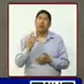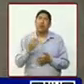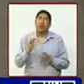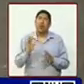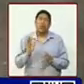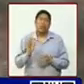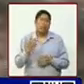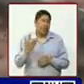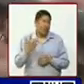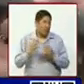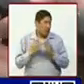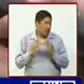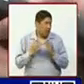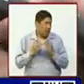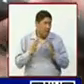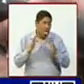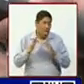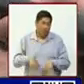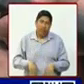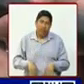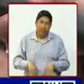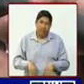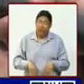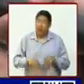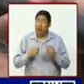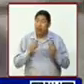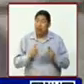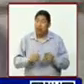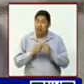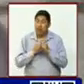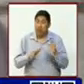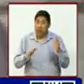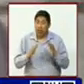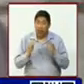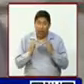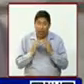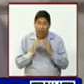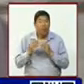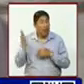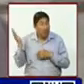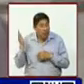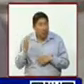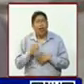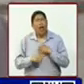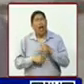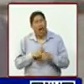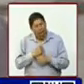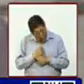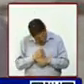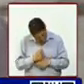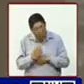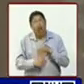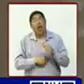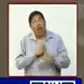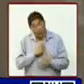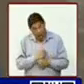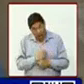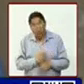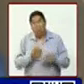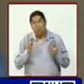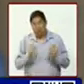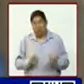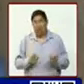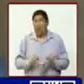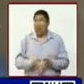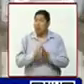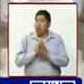se vinieron 3 domicilios totalmente abajo, se quedaron gente sin vivienda. Pero esto es cada año que se inunda, pedimos a